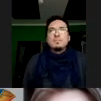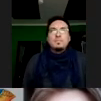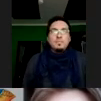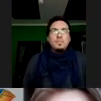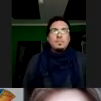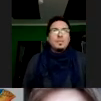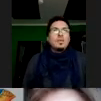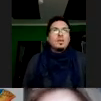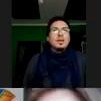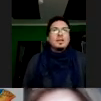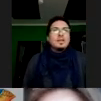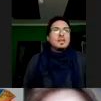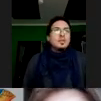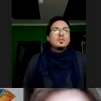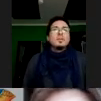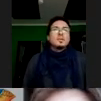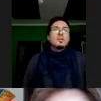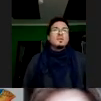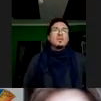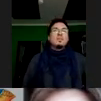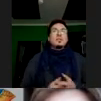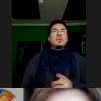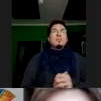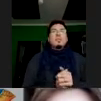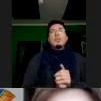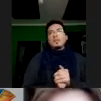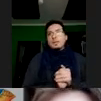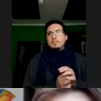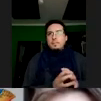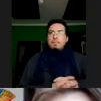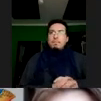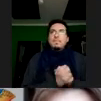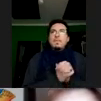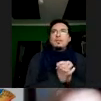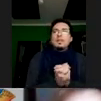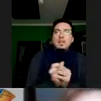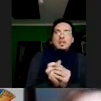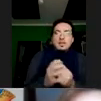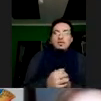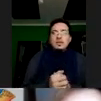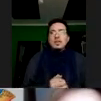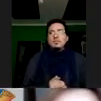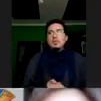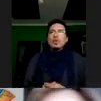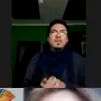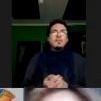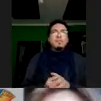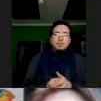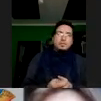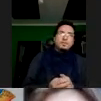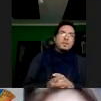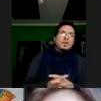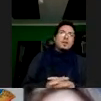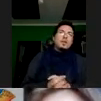bien. Ya, chiquillos, pasamos al tema del plano de corte. Como les dije, y aquí ustedes están viendo dos